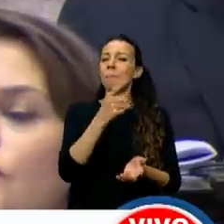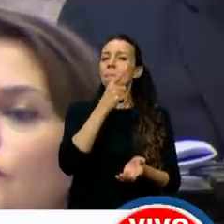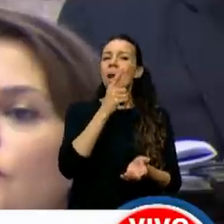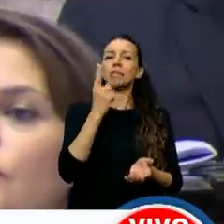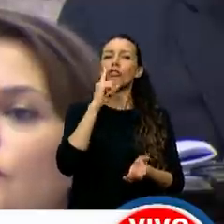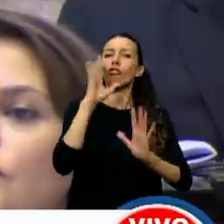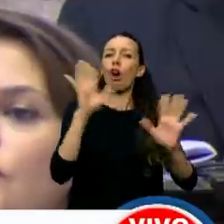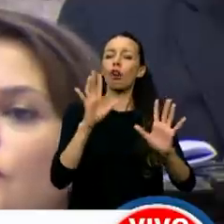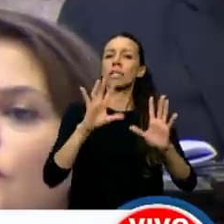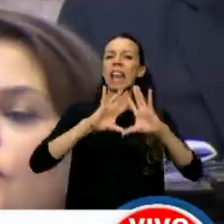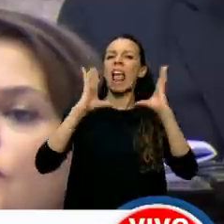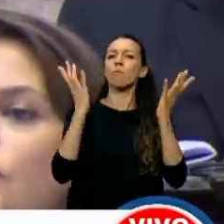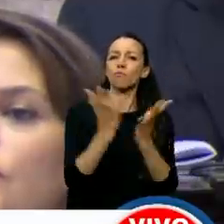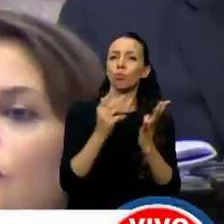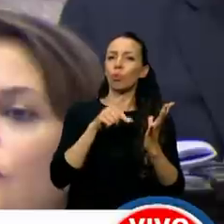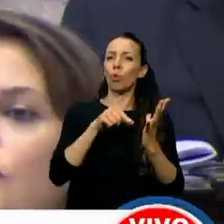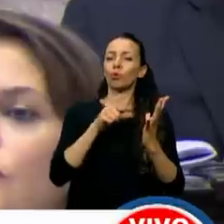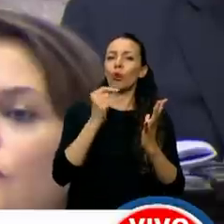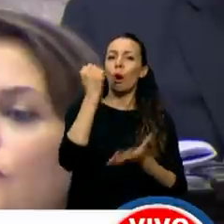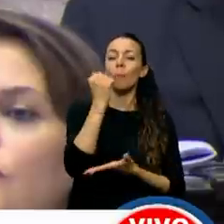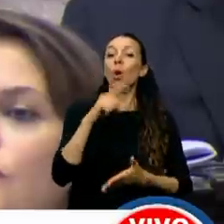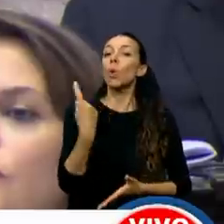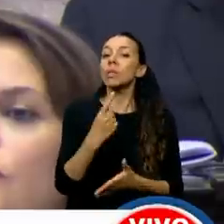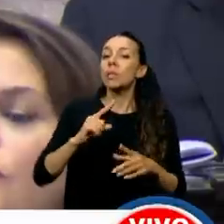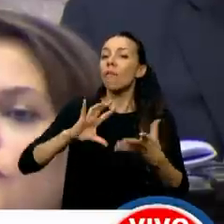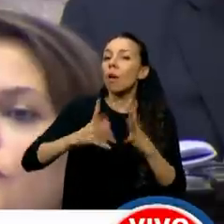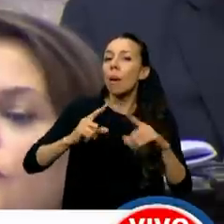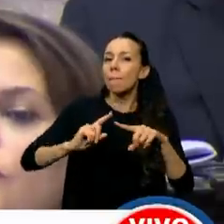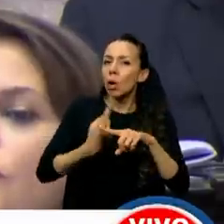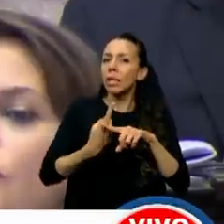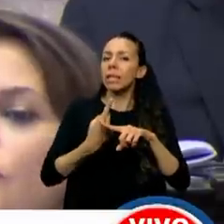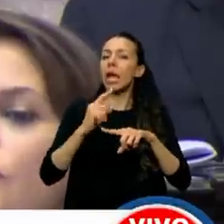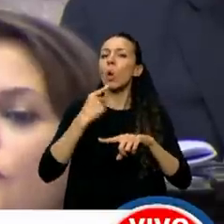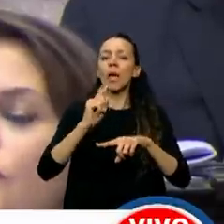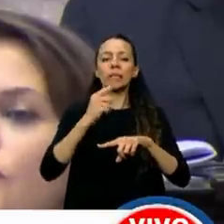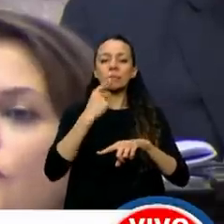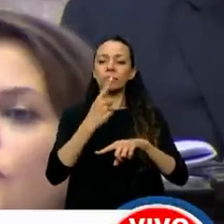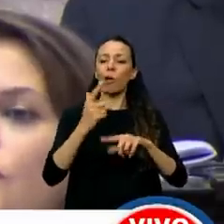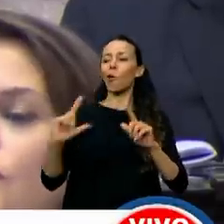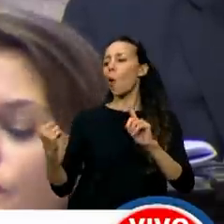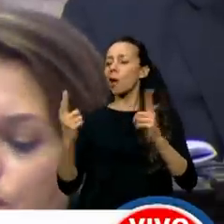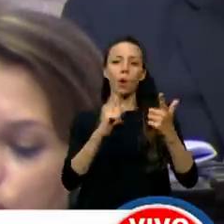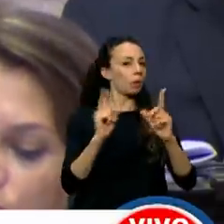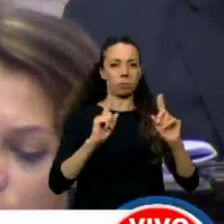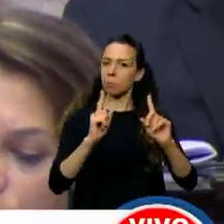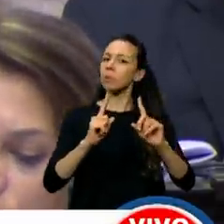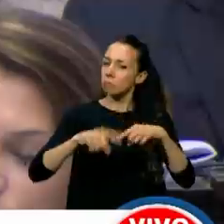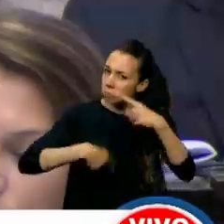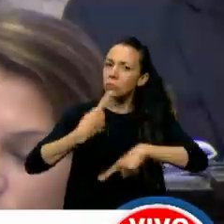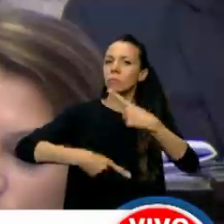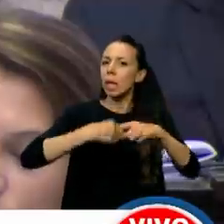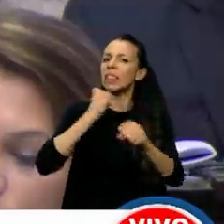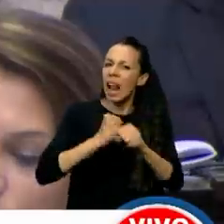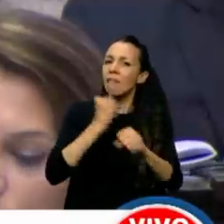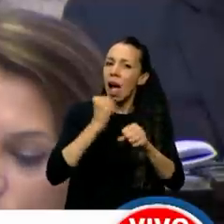que nuestra fuerza política no niega sino que trabaja incansablemente para darle respuesta a nuestro pueblo a la inflación se la combate